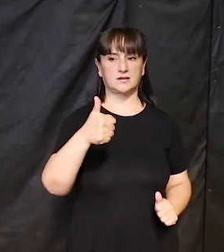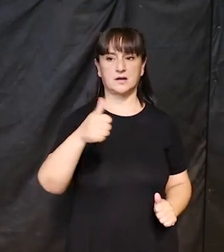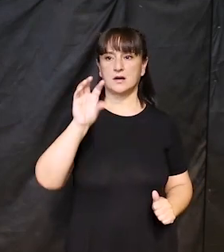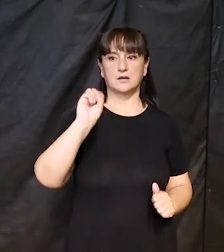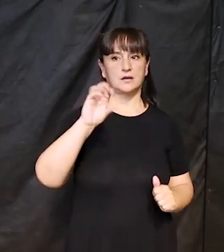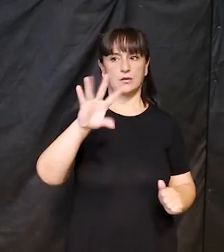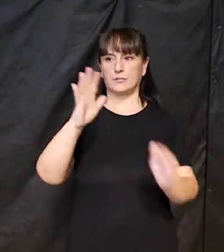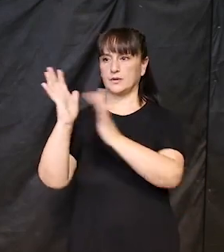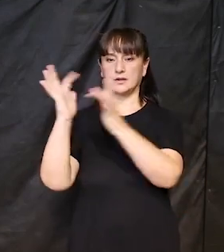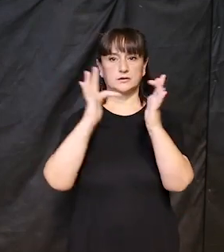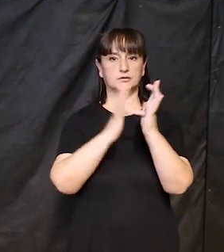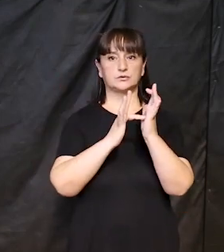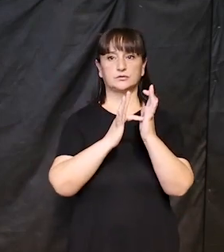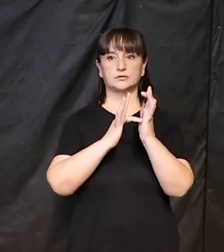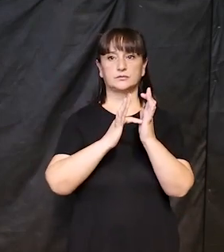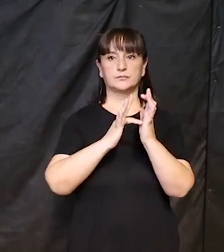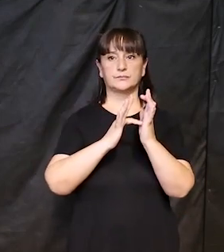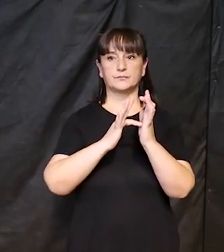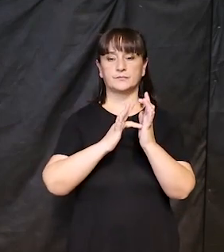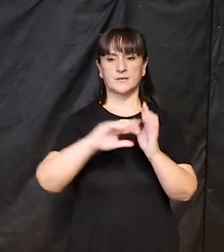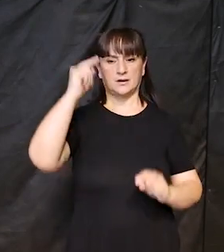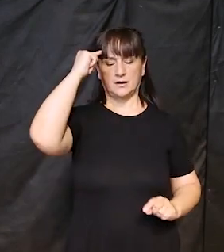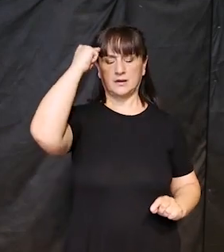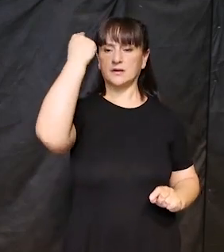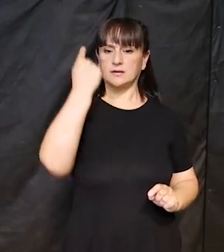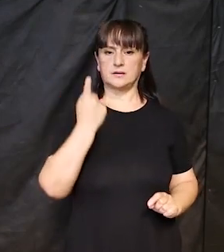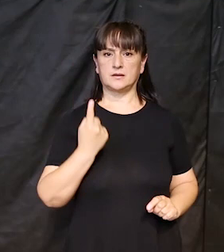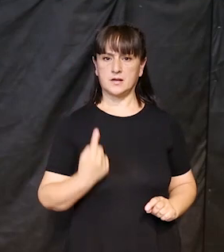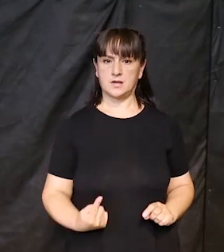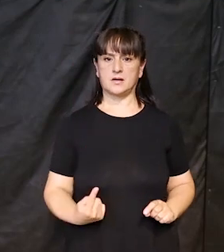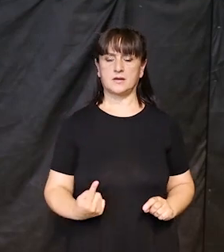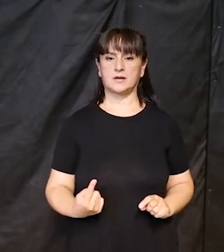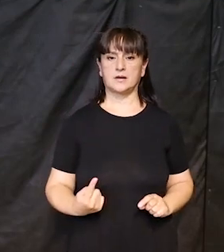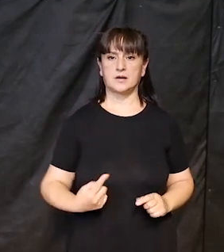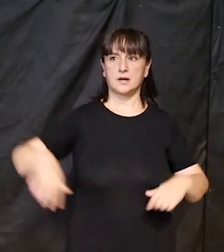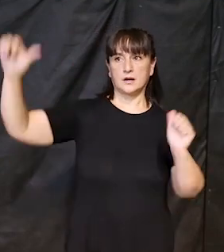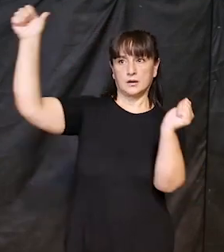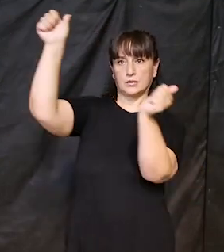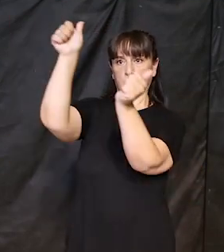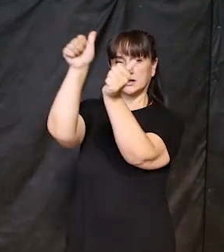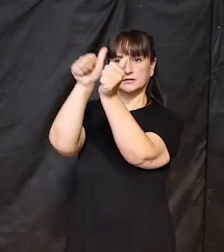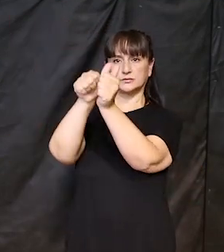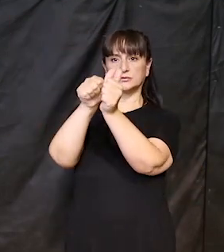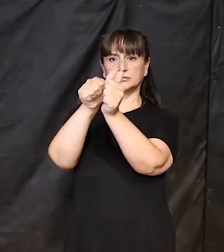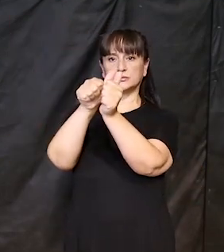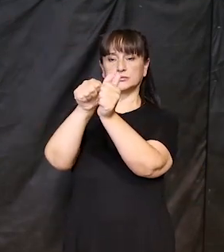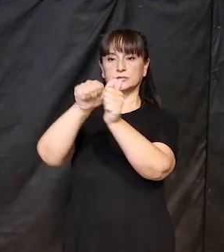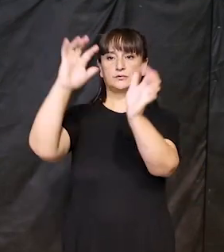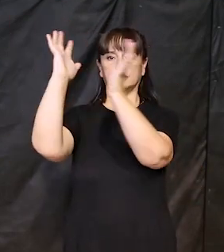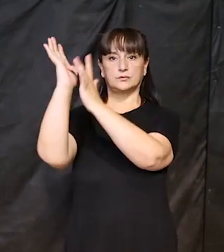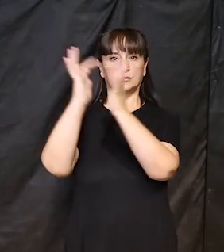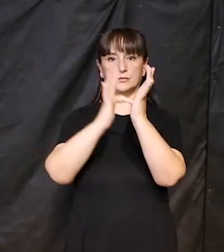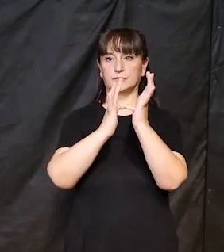nombre de jesús pero tenemos que creerlo de esta manera salir de ese pensamiento negativo que tuvo gedeón de